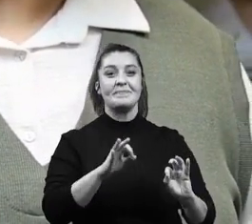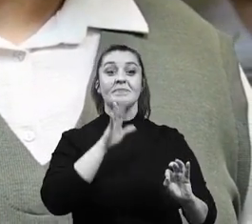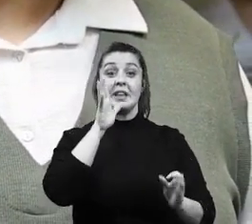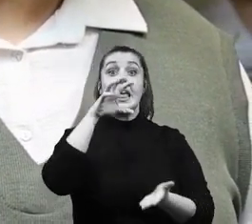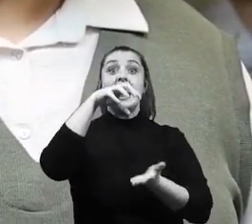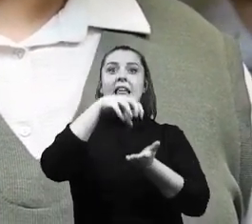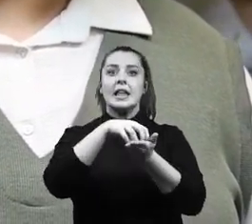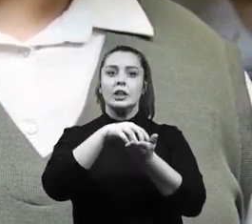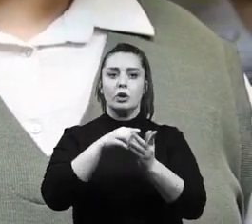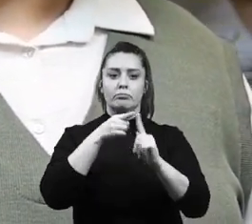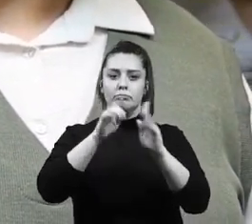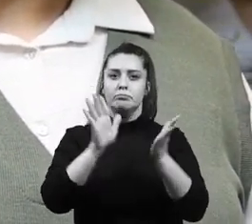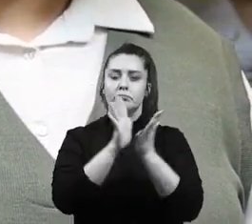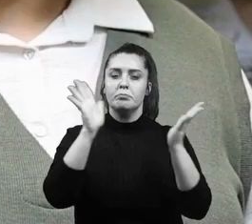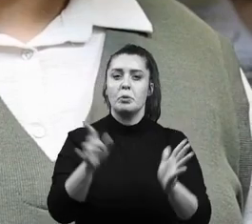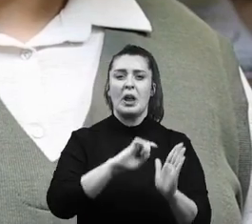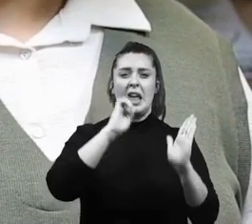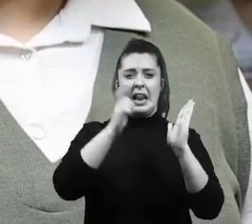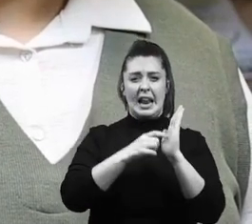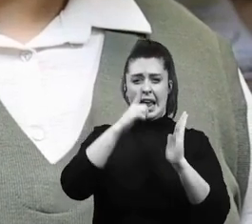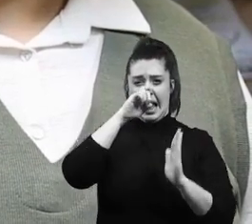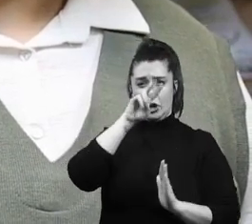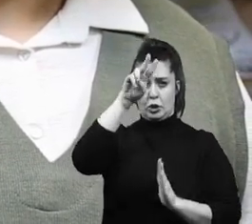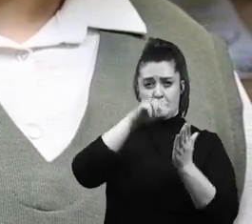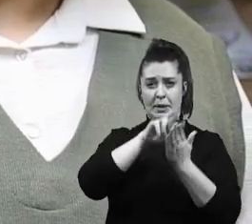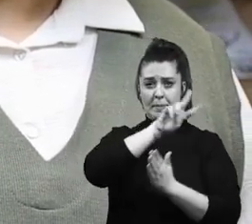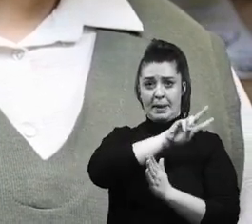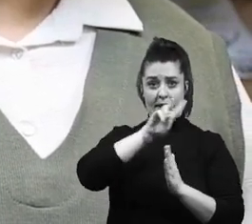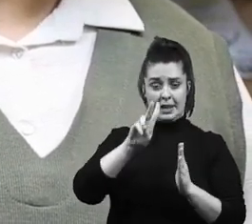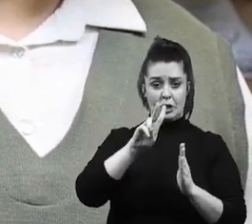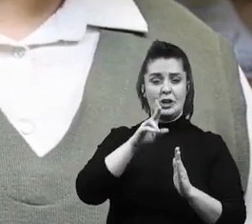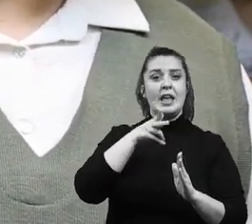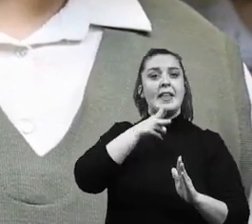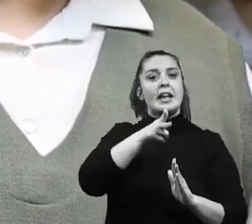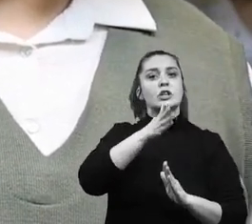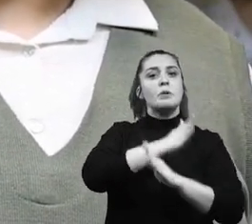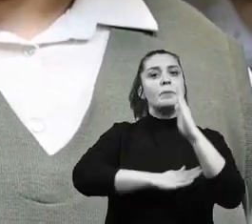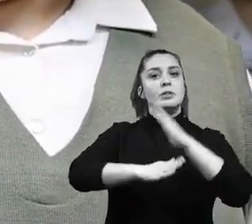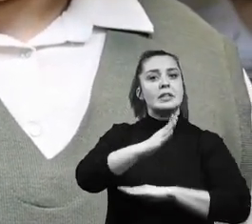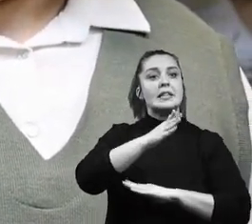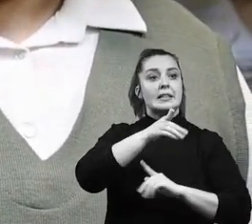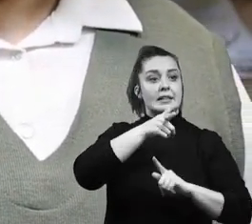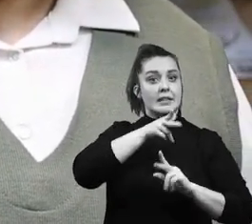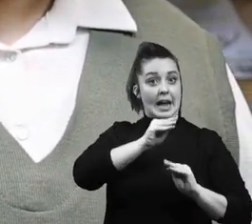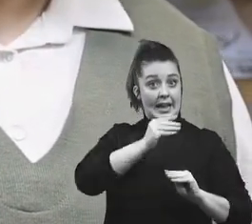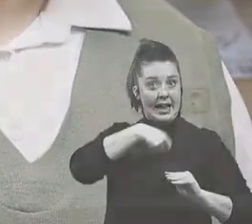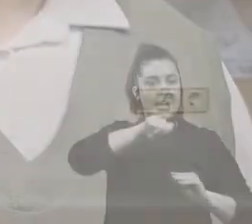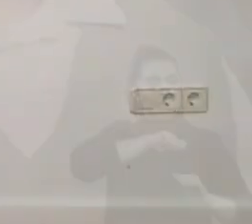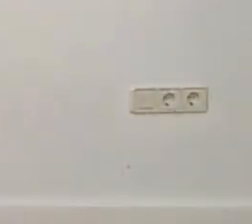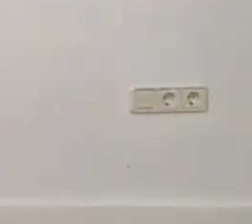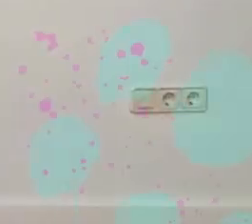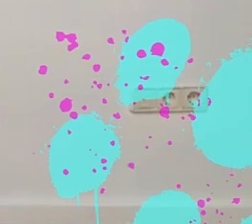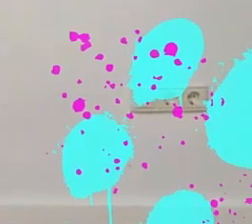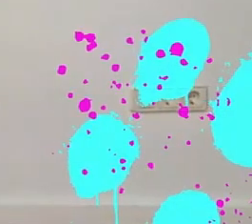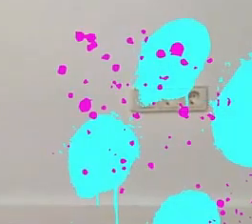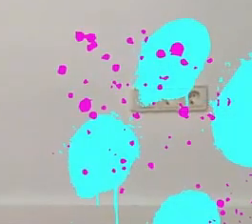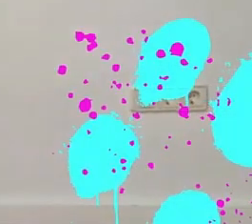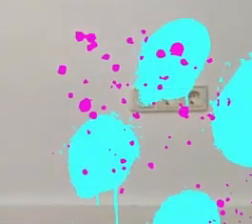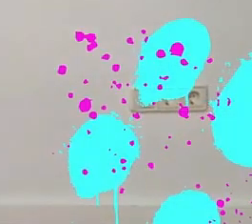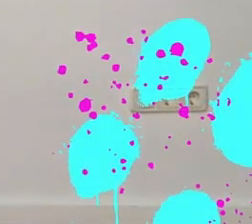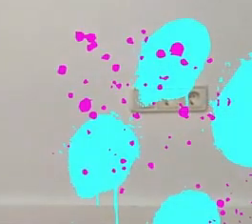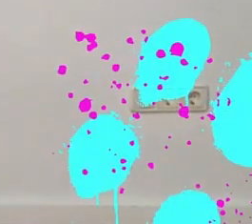el centro se promovió con un cambio de una ley que hubo en 2022 y es la Ley sobre los Derechos de las Personas con Discapacidad en España.